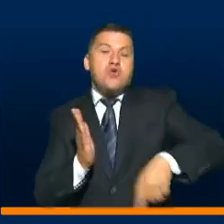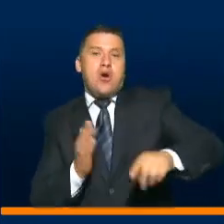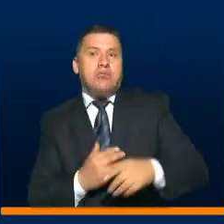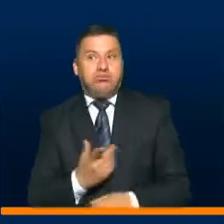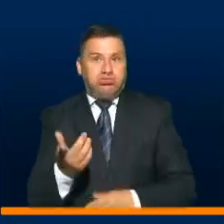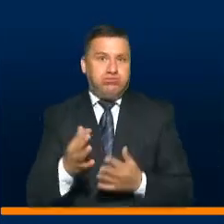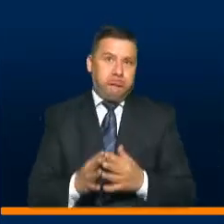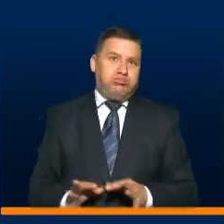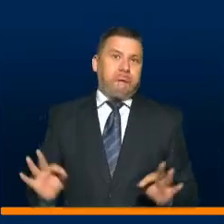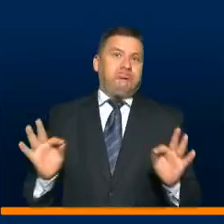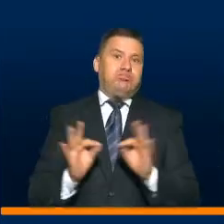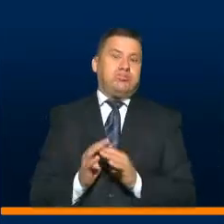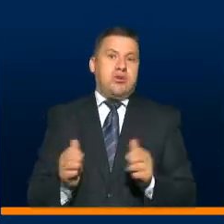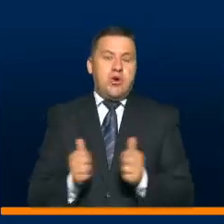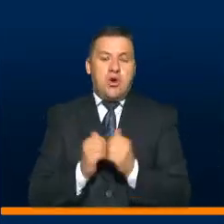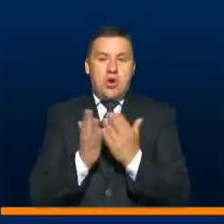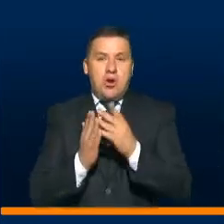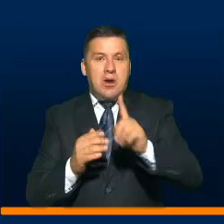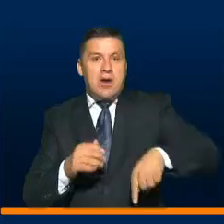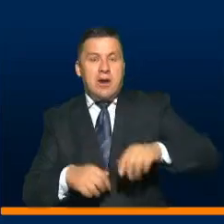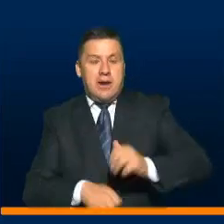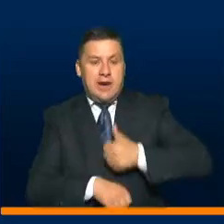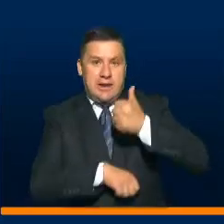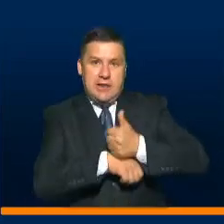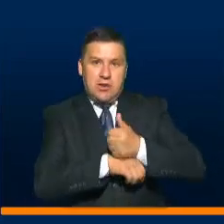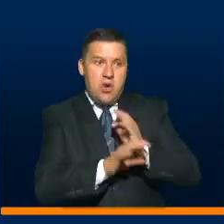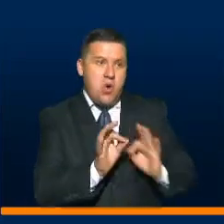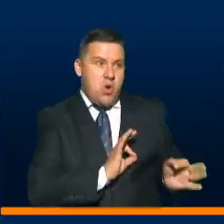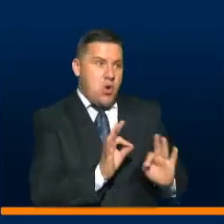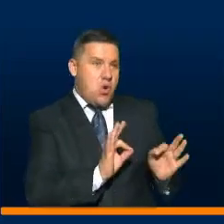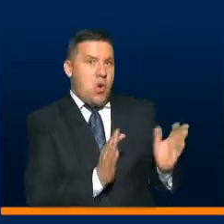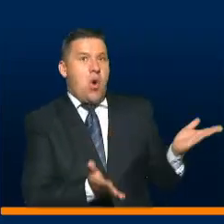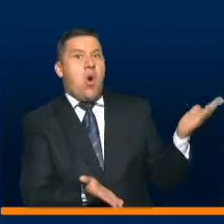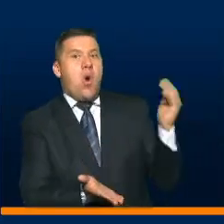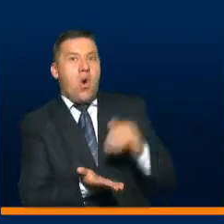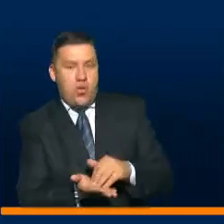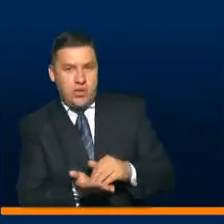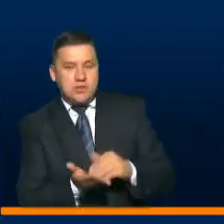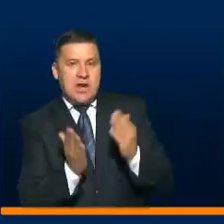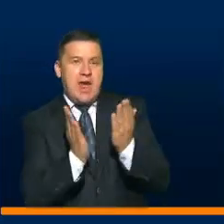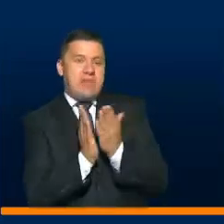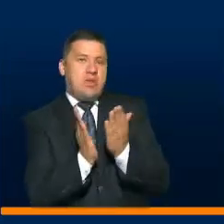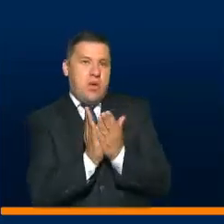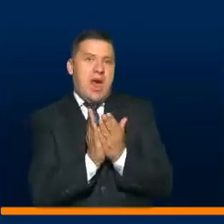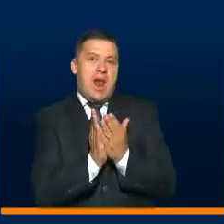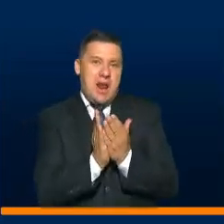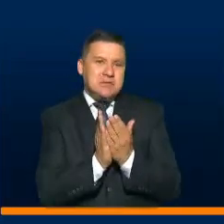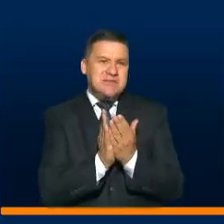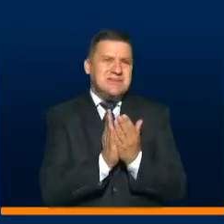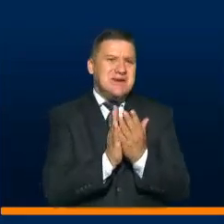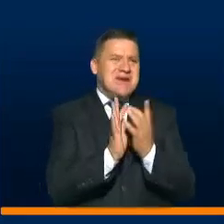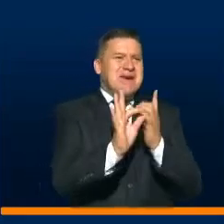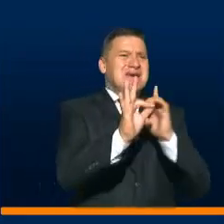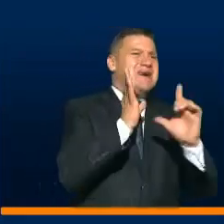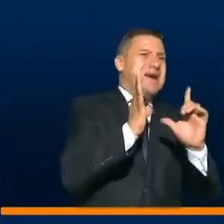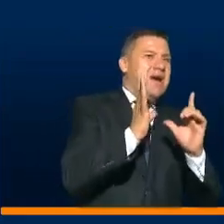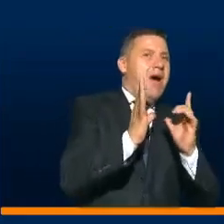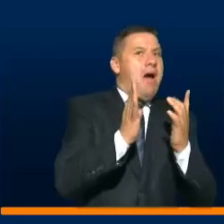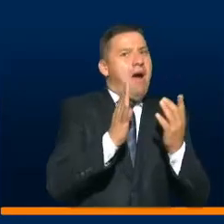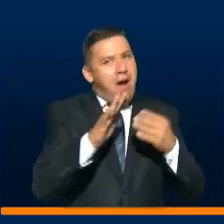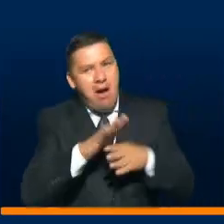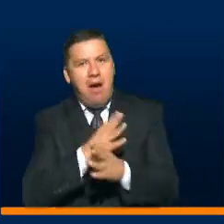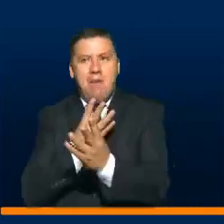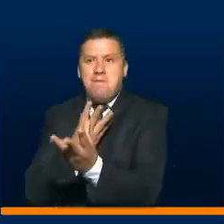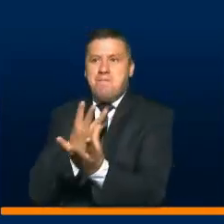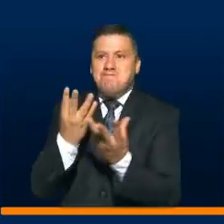nos permita ya a que los colegios y a los rectores que están organizándose volver nuevamente a la educación a través de la alternancia, pues tengan las